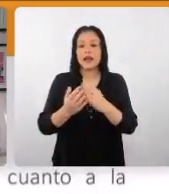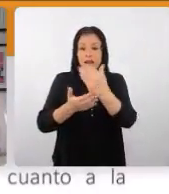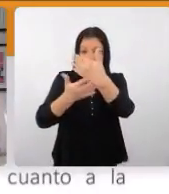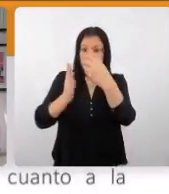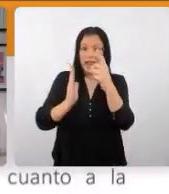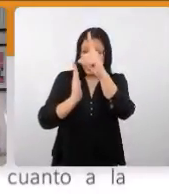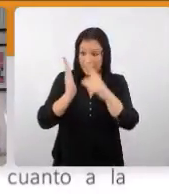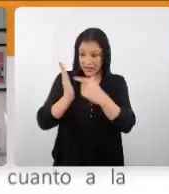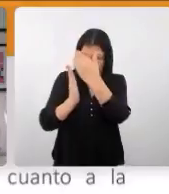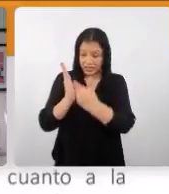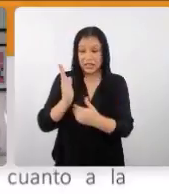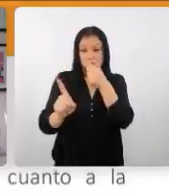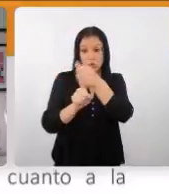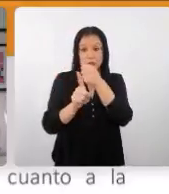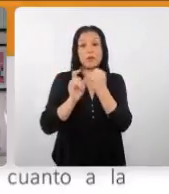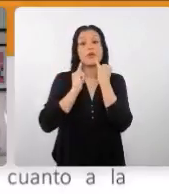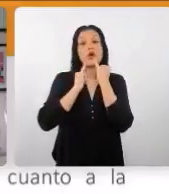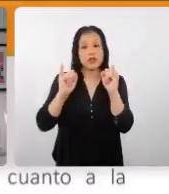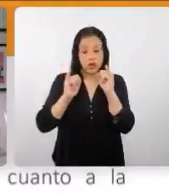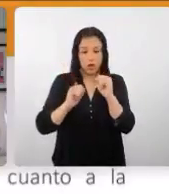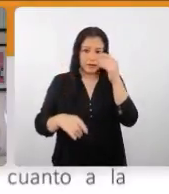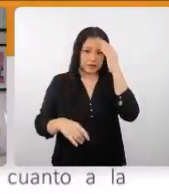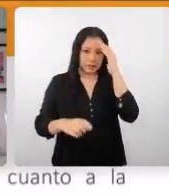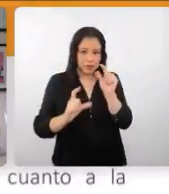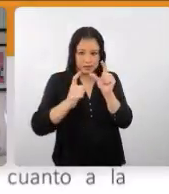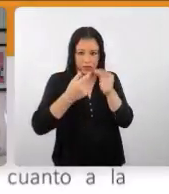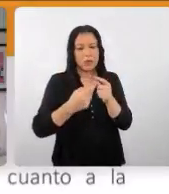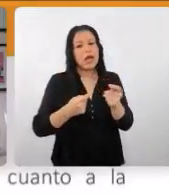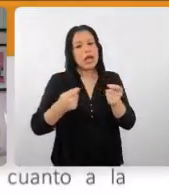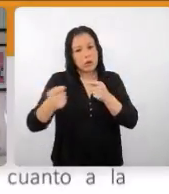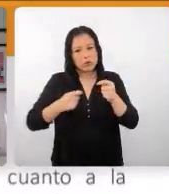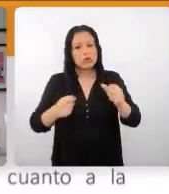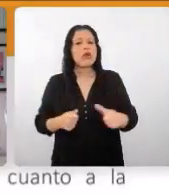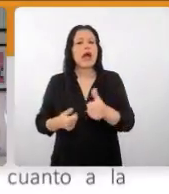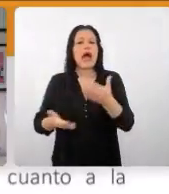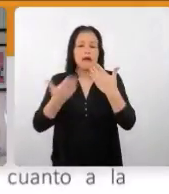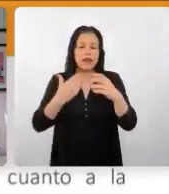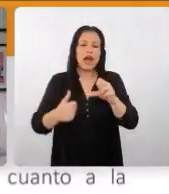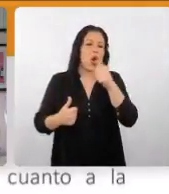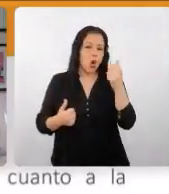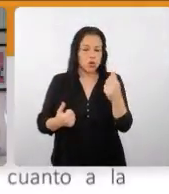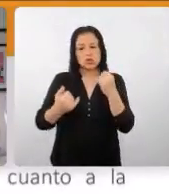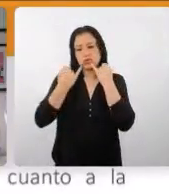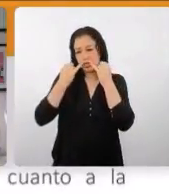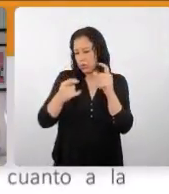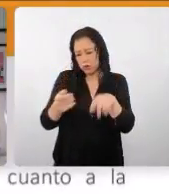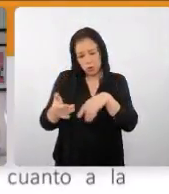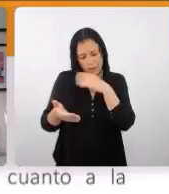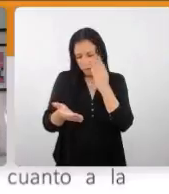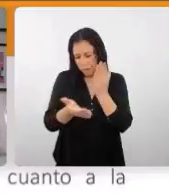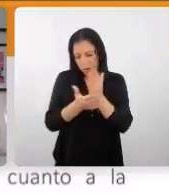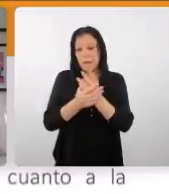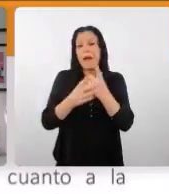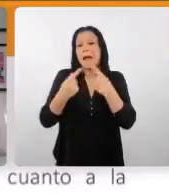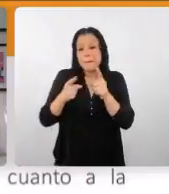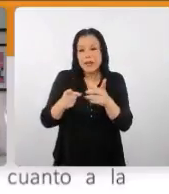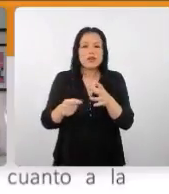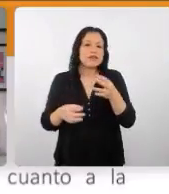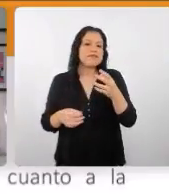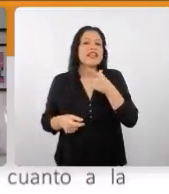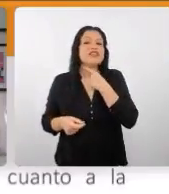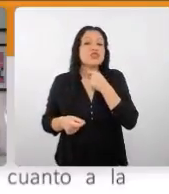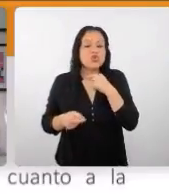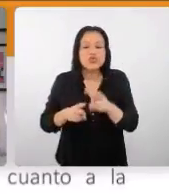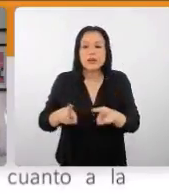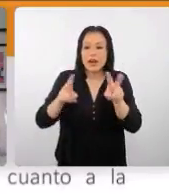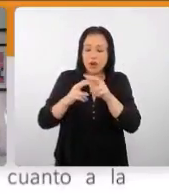todas maneras sabemos que es un mercado que tiene manejo de otros idiomas, entonces no tendrían problema en leerlo en inglés, pero sí es valorado que,